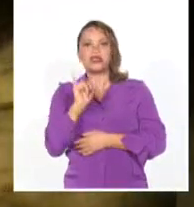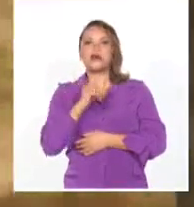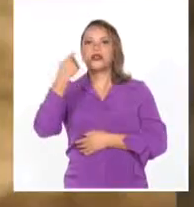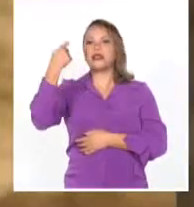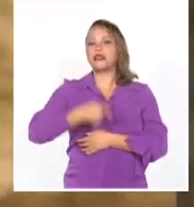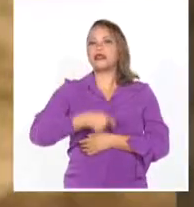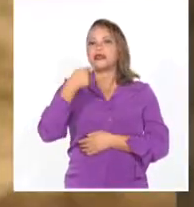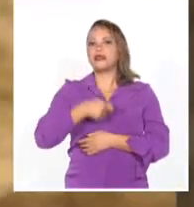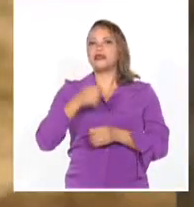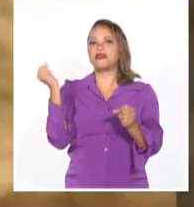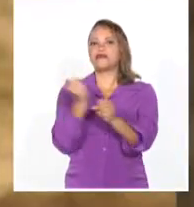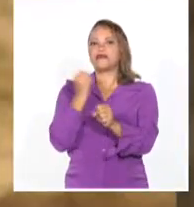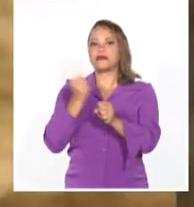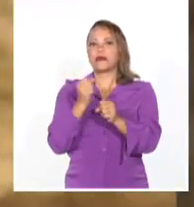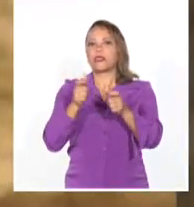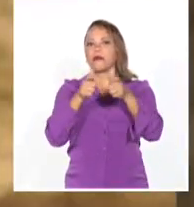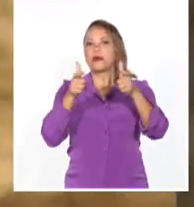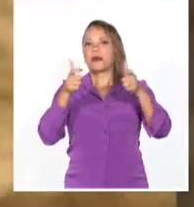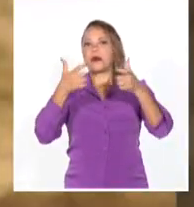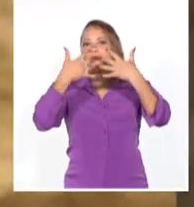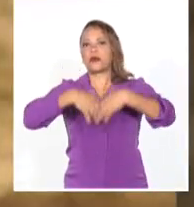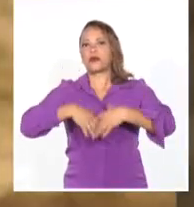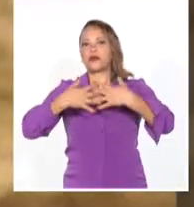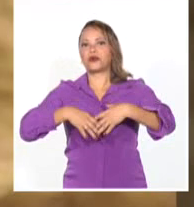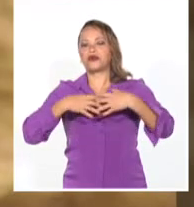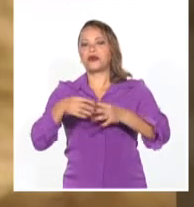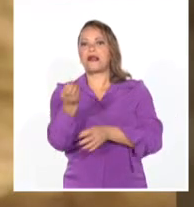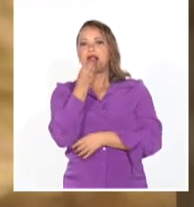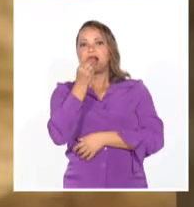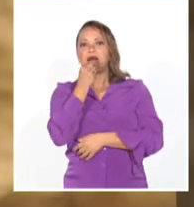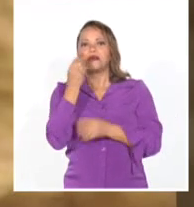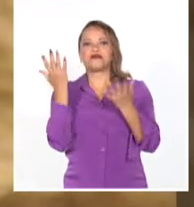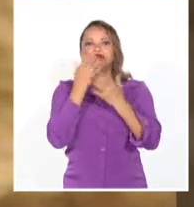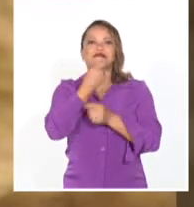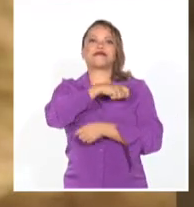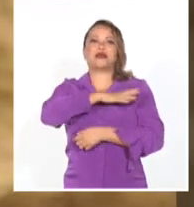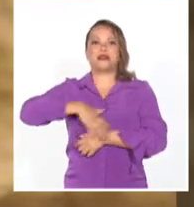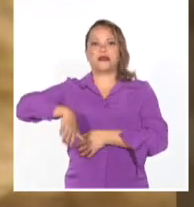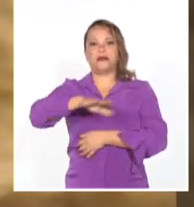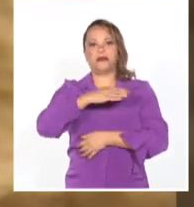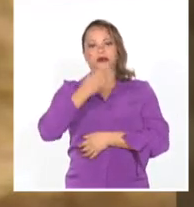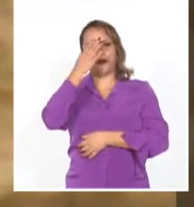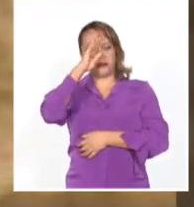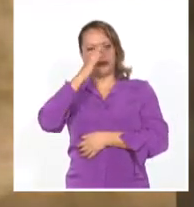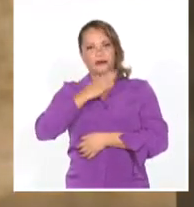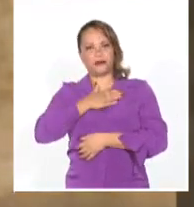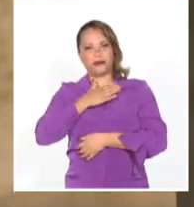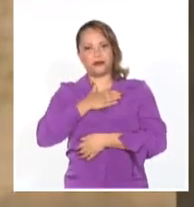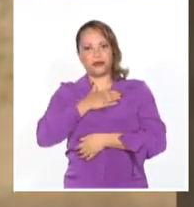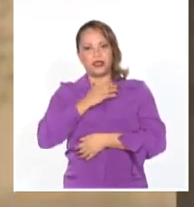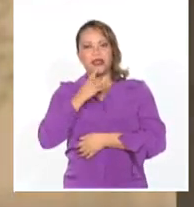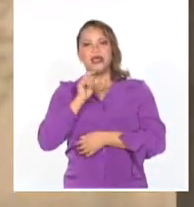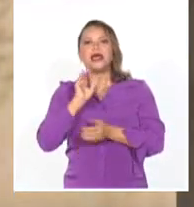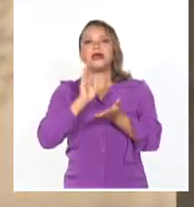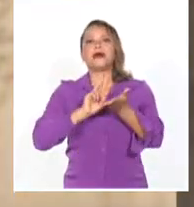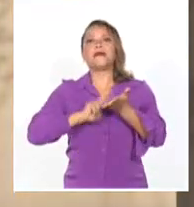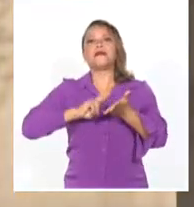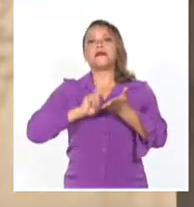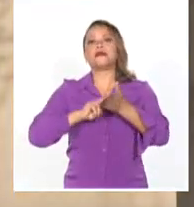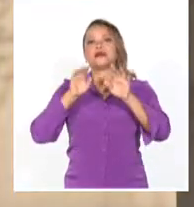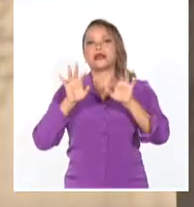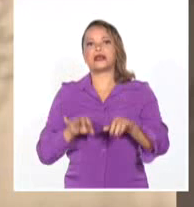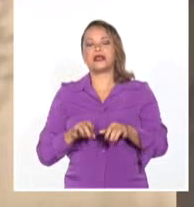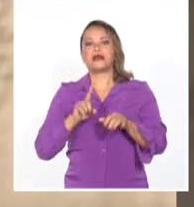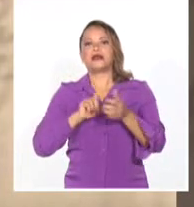decisivo papel en el incremento de la producción de alimentos para la población. Por su parte, el miembro del Buró Político y secretario de Organización,